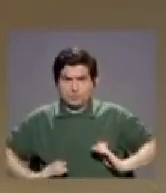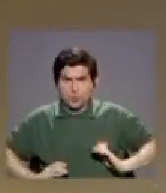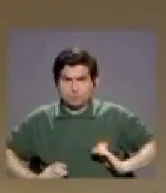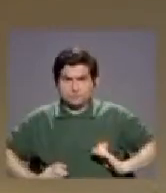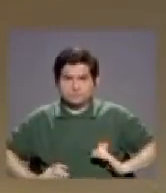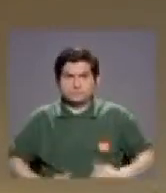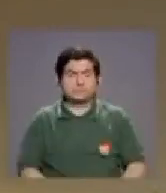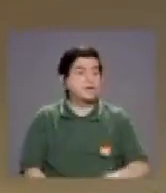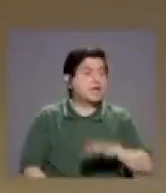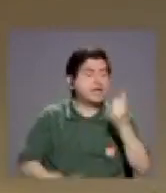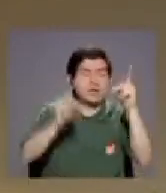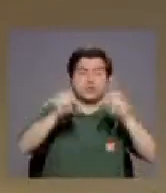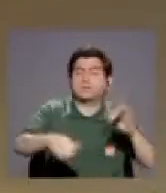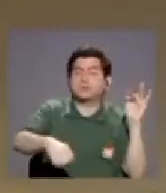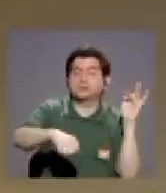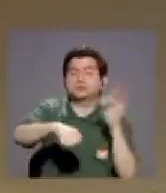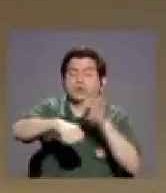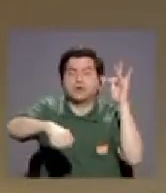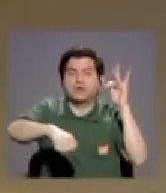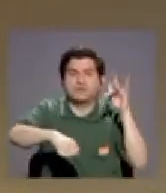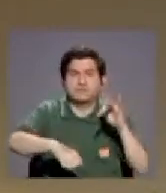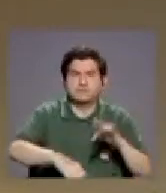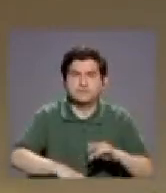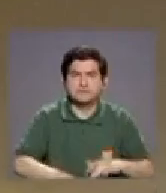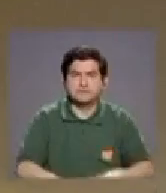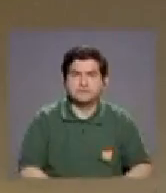le llega a otras personas y entonces